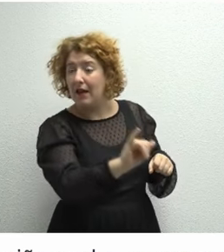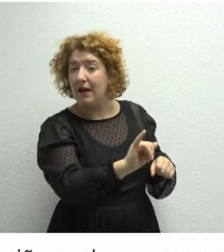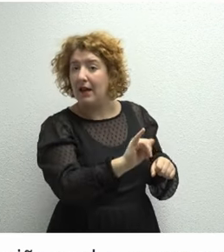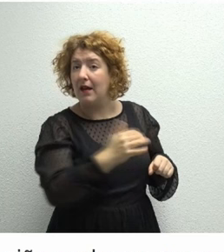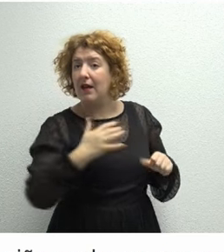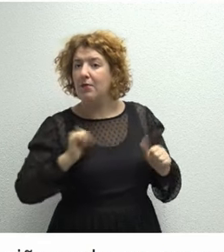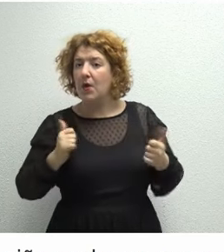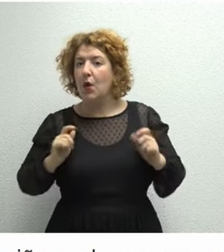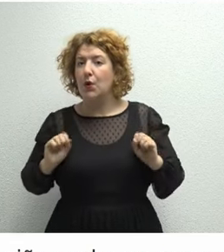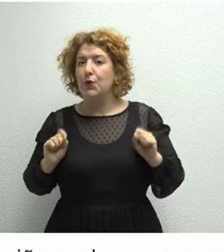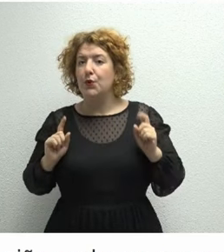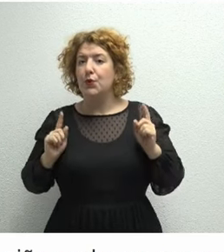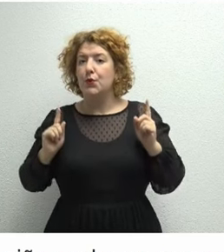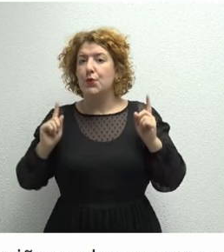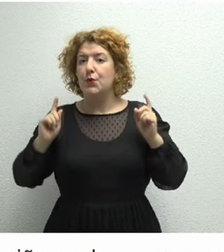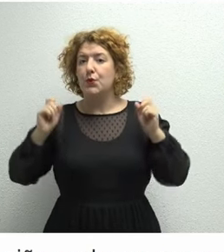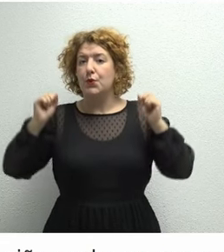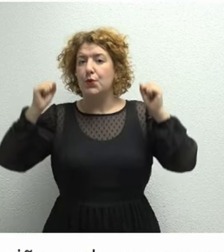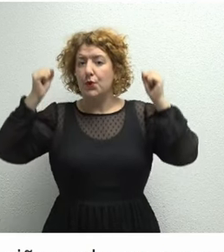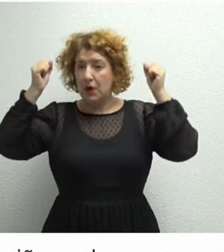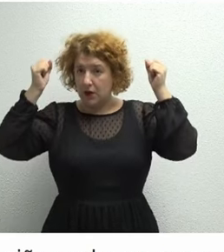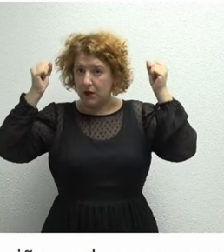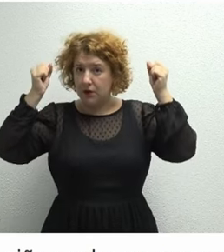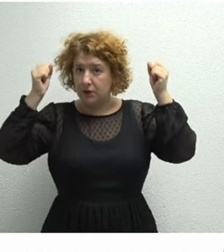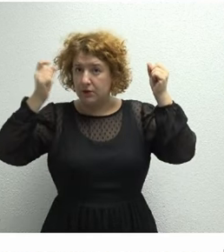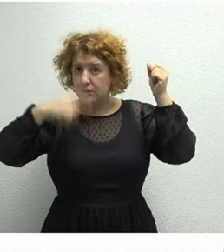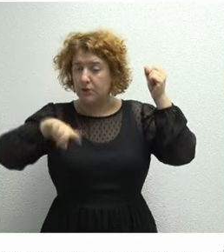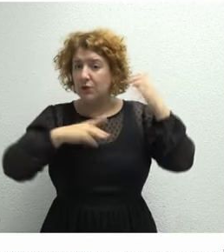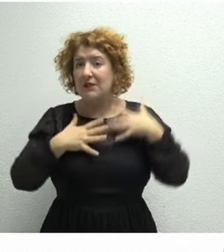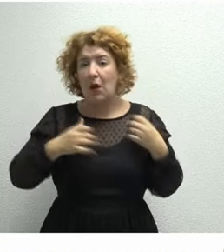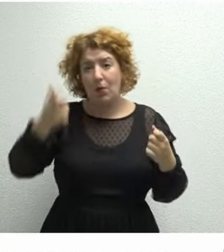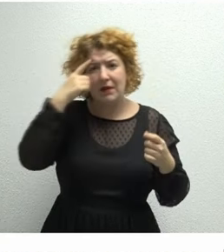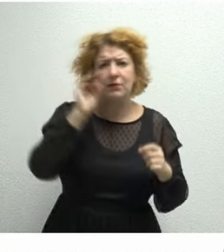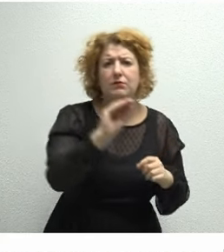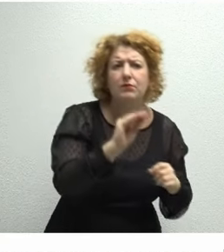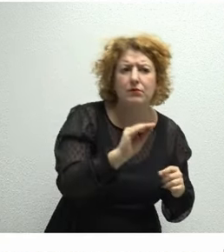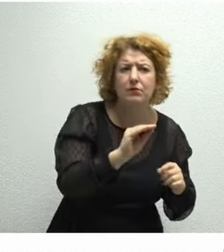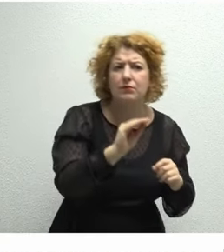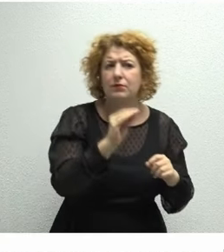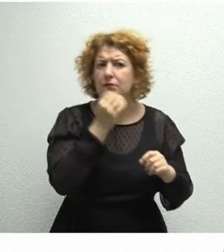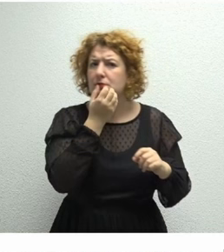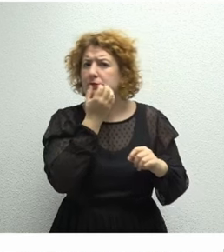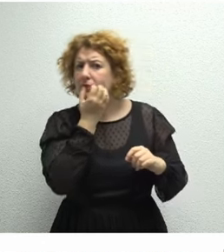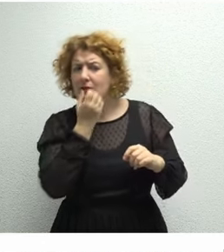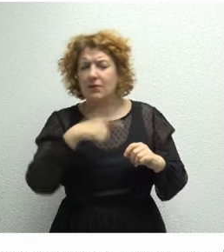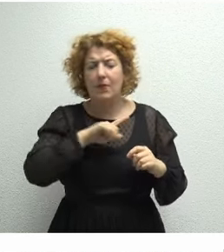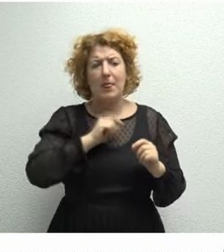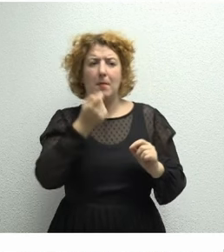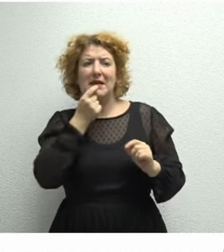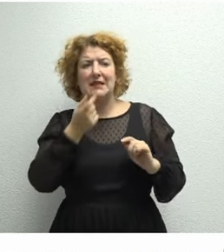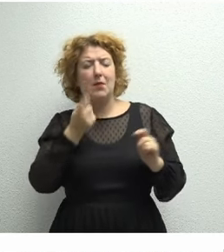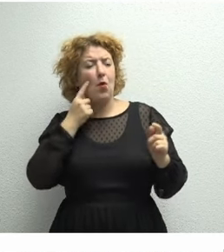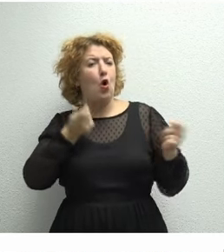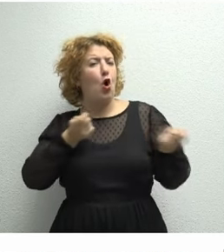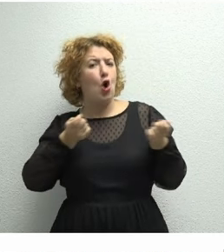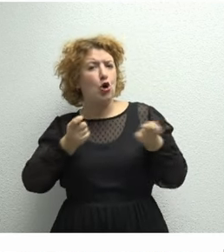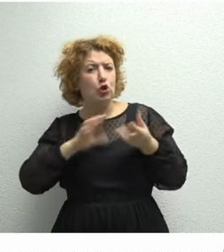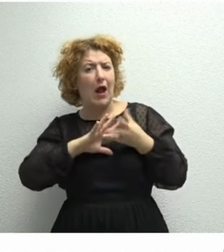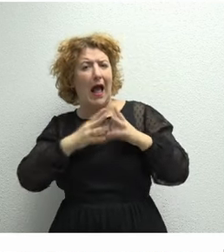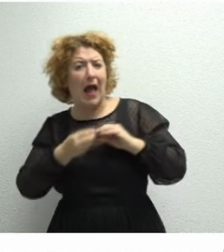subir siempre podemos hablar con con el equipo de Salud Mental Oye les le empezamos a ver Vale pues ajustamos un poquito